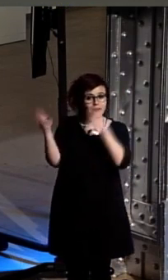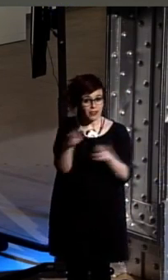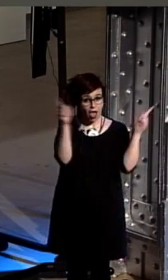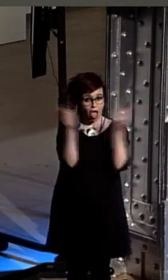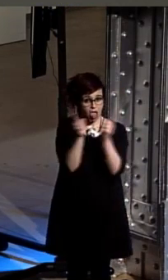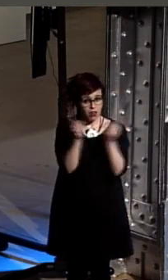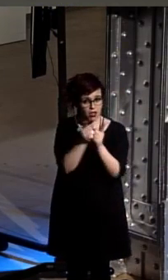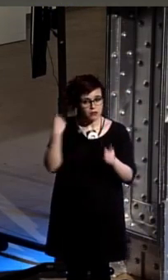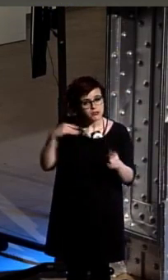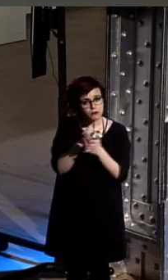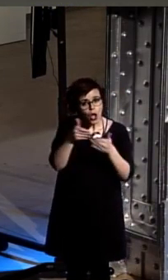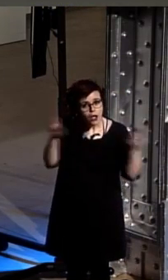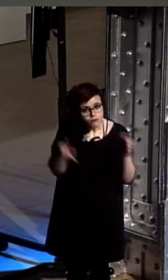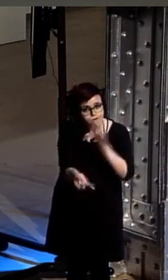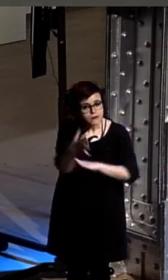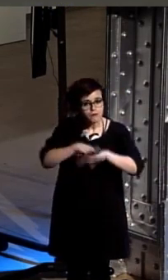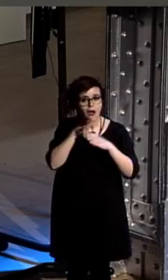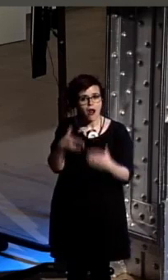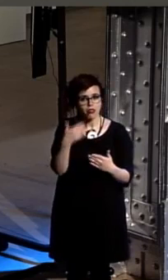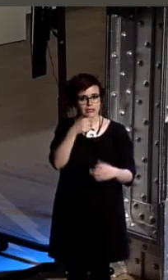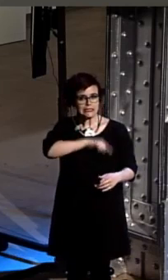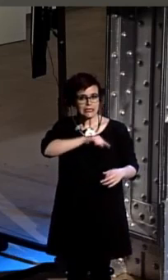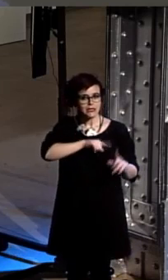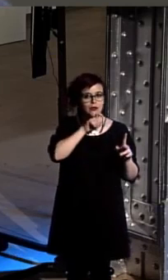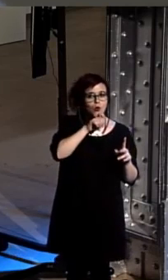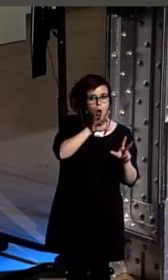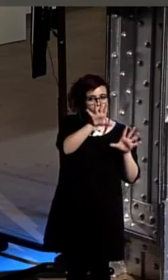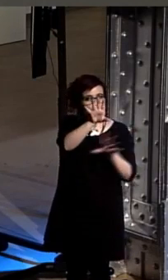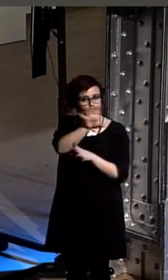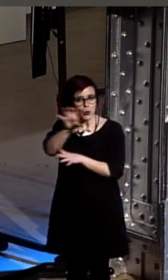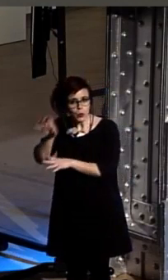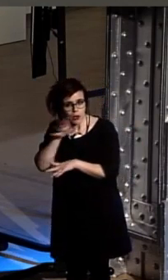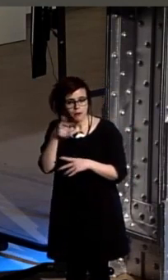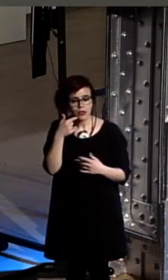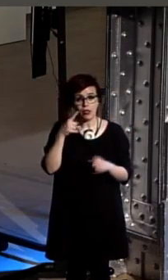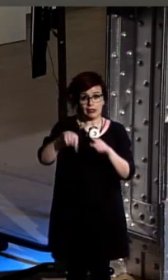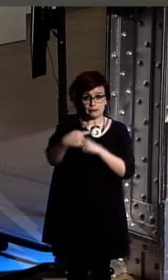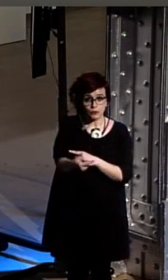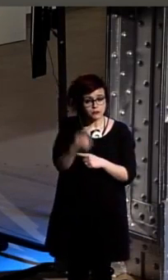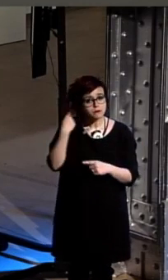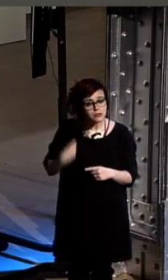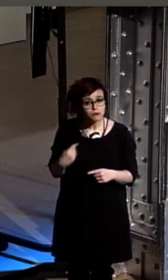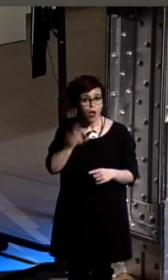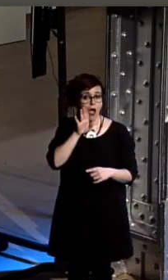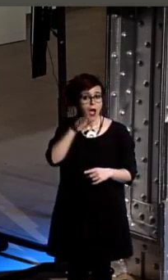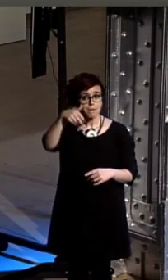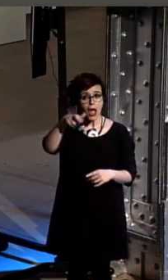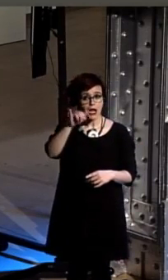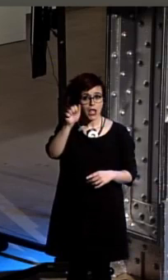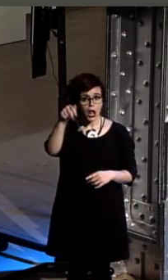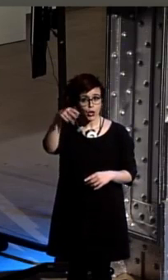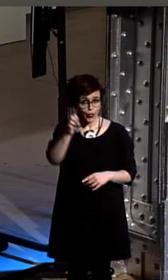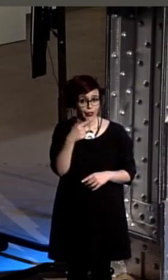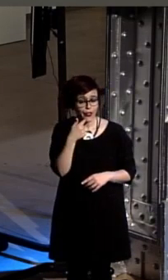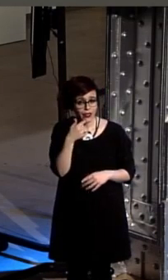estas escenas. Pero volviendo a lo de los propósitos mayores, los propósitos ulteriores, que ya ha mencionado Mariano, por